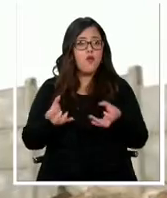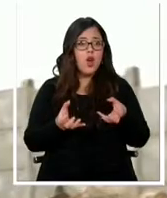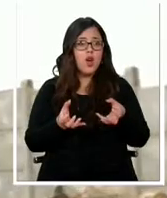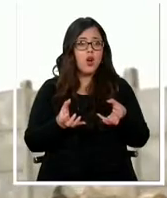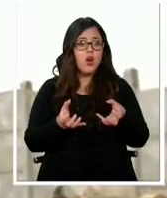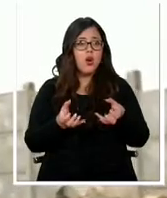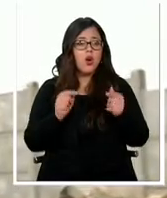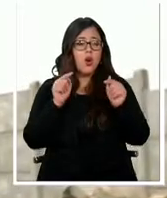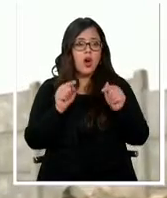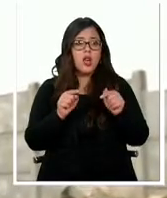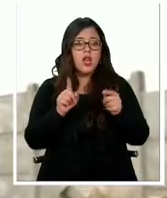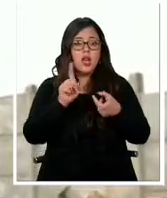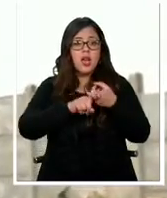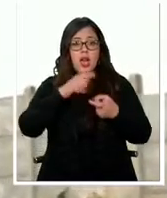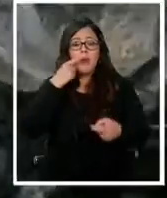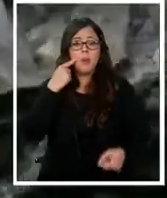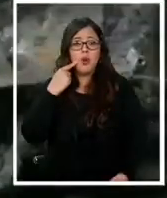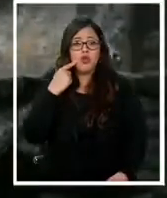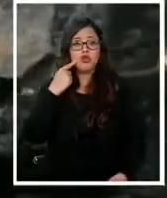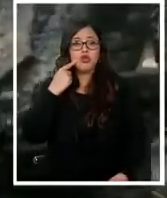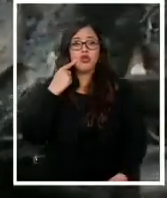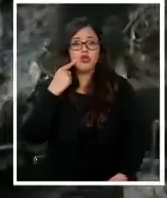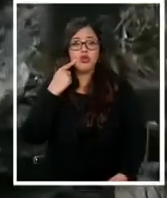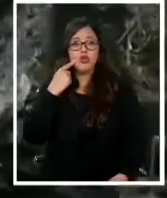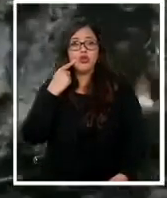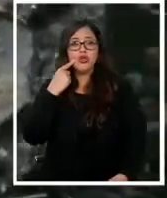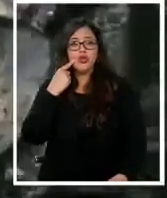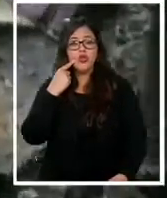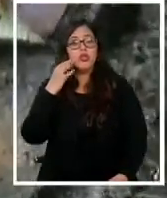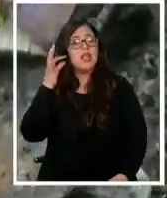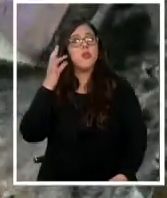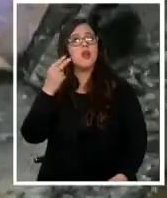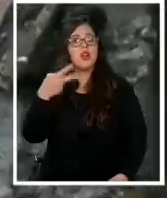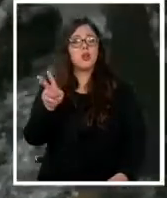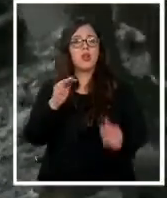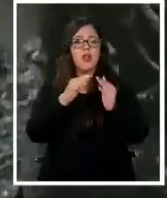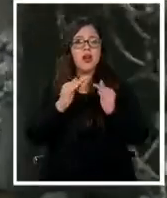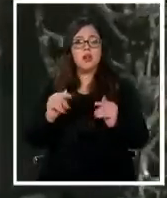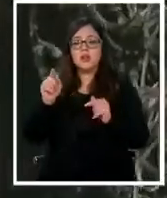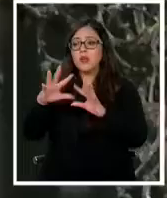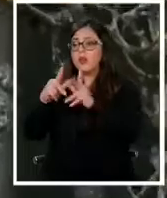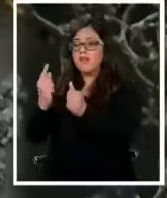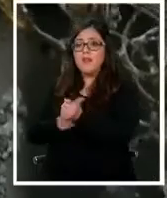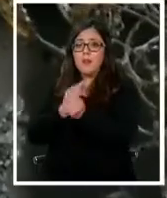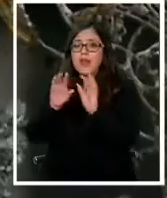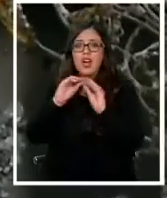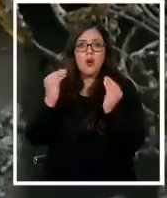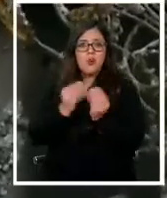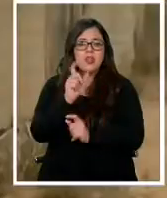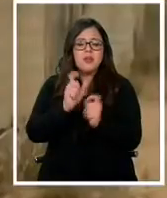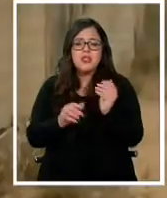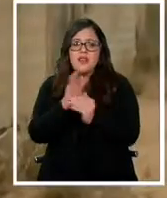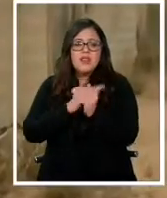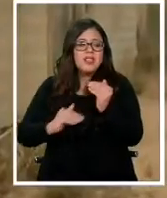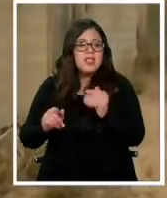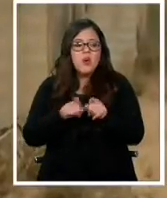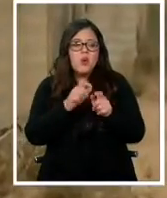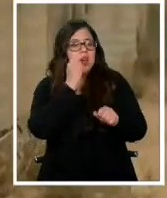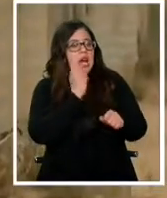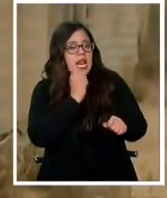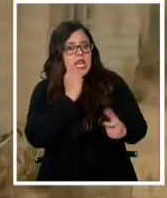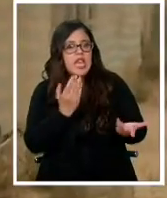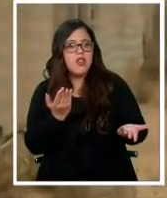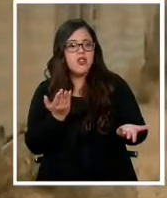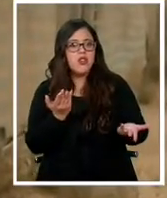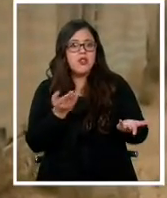aparece el esposo de la dueña de casa. Porque una familia completa, vecinos que se van, que uno se encariña y